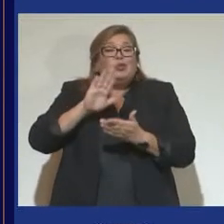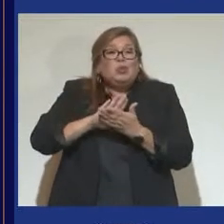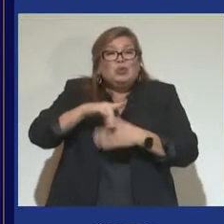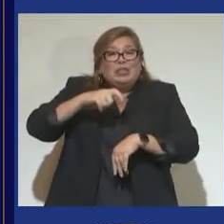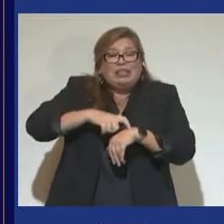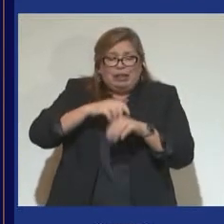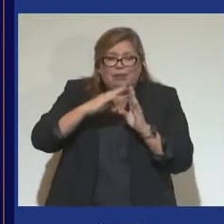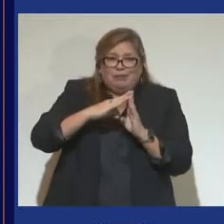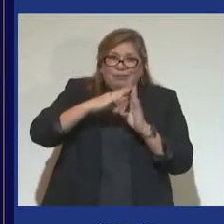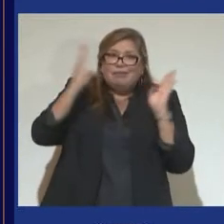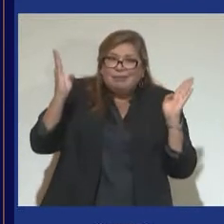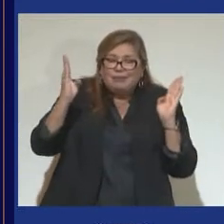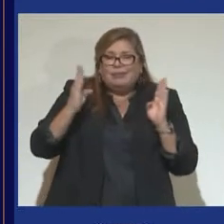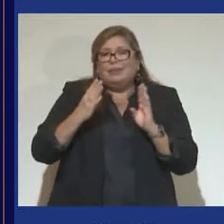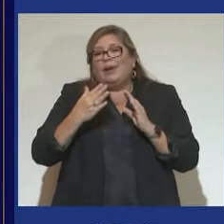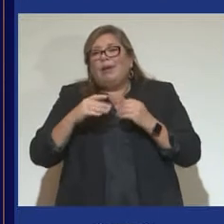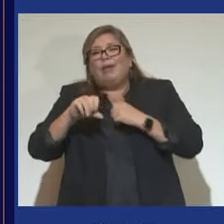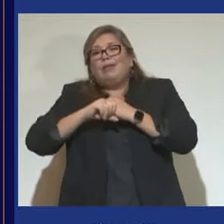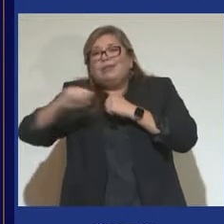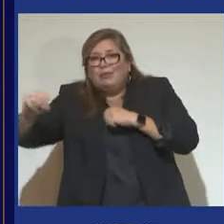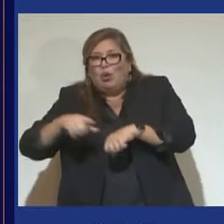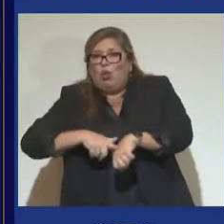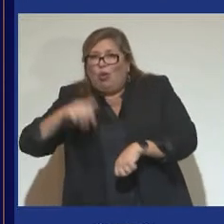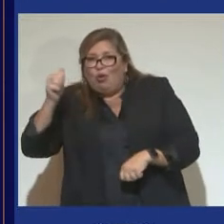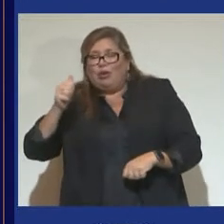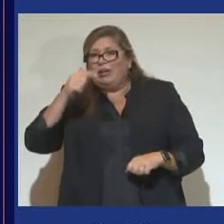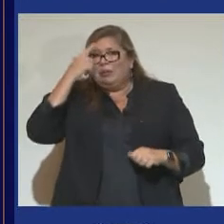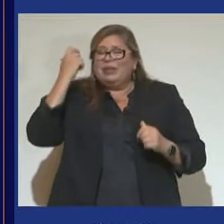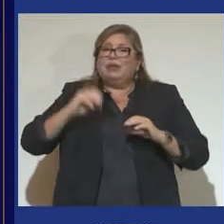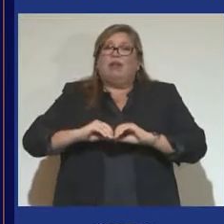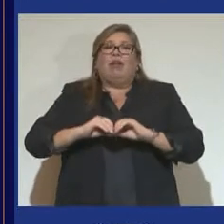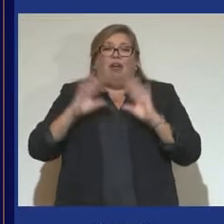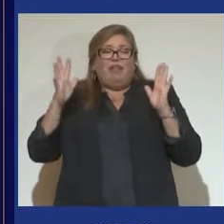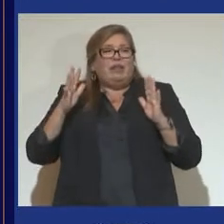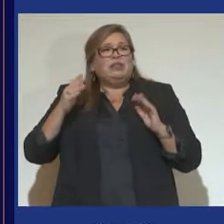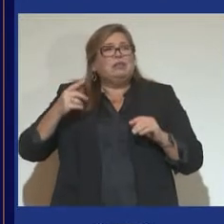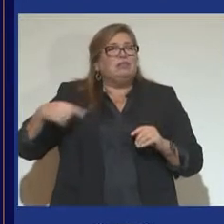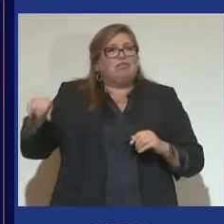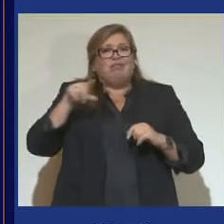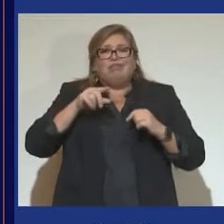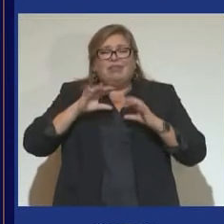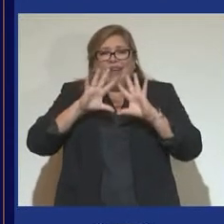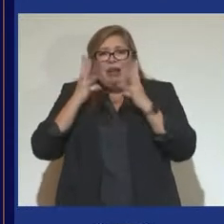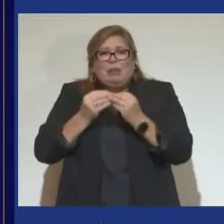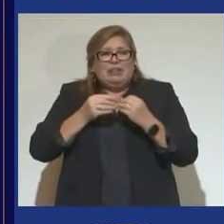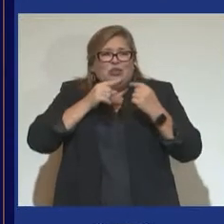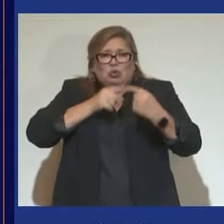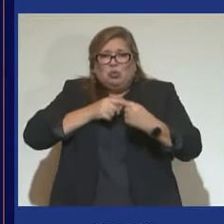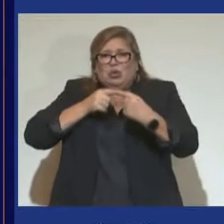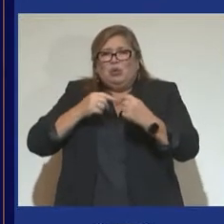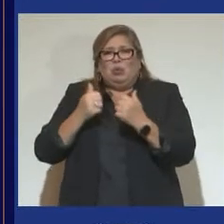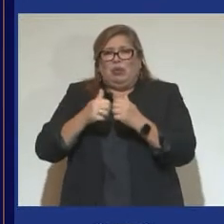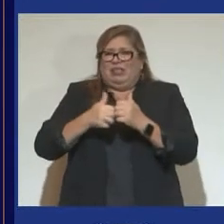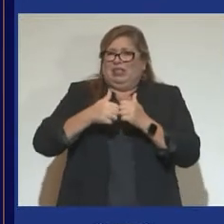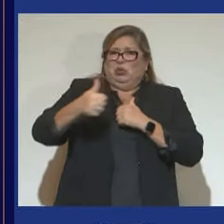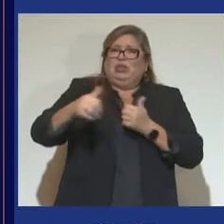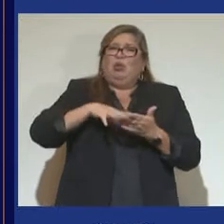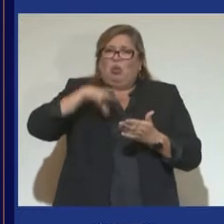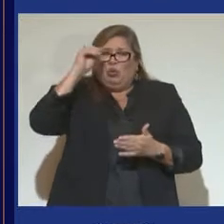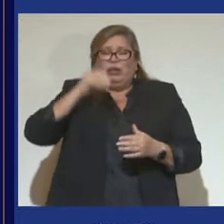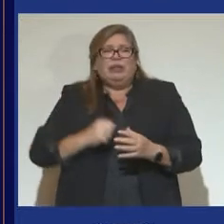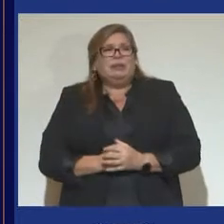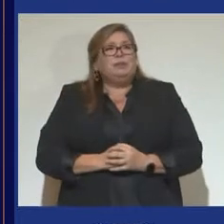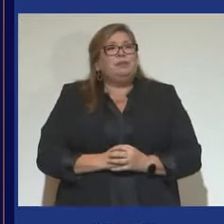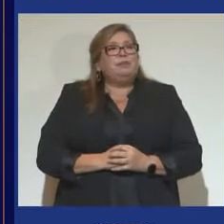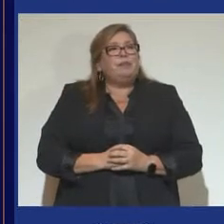de aprendizaje por los retos claros y las dificultades que muchas familias han tenido en esta en este